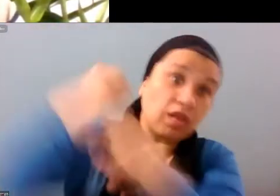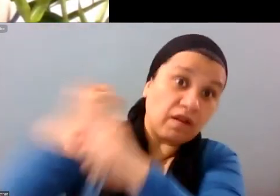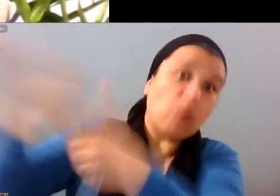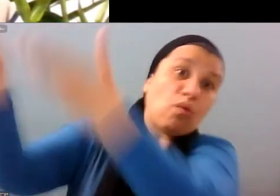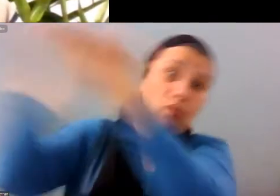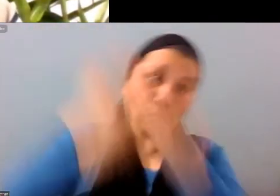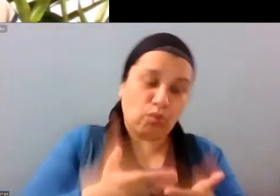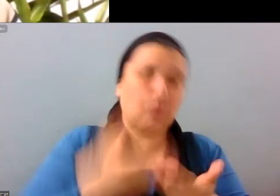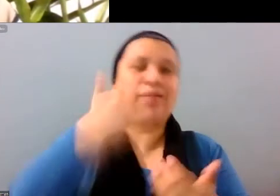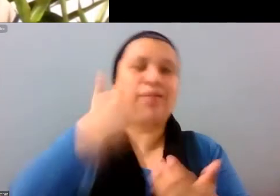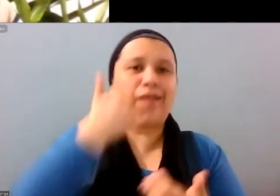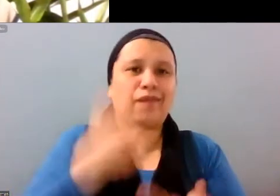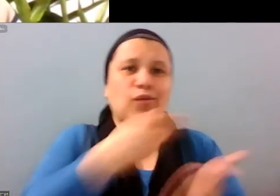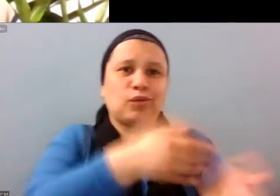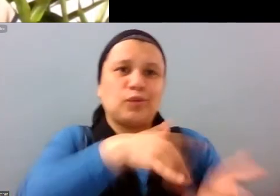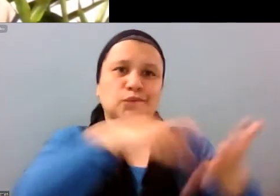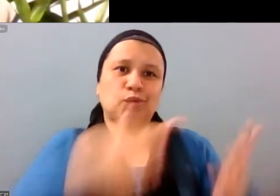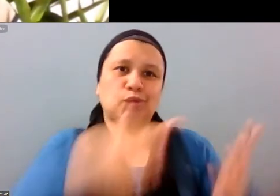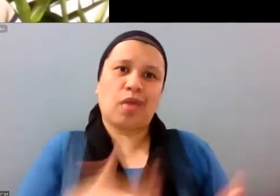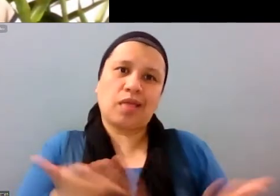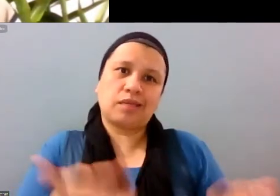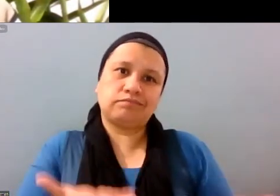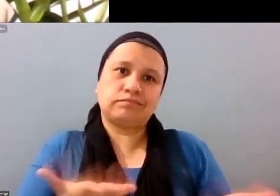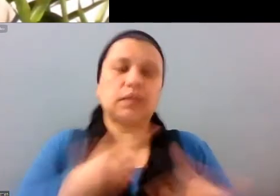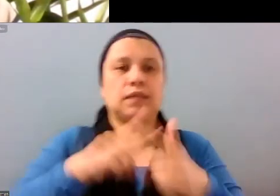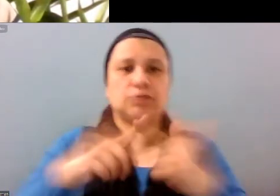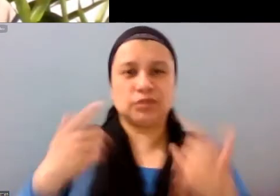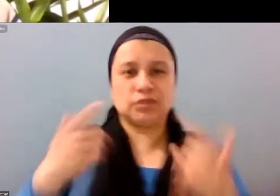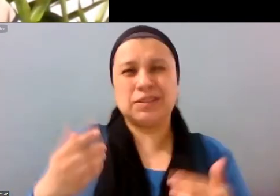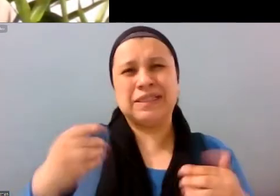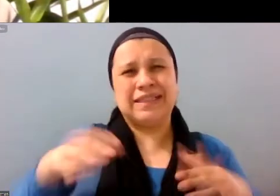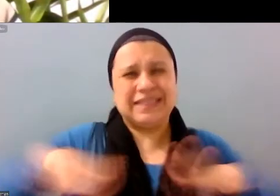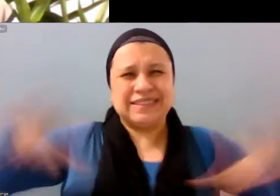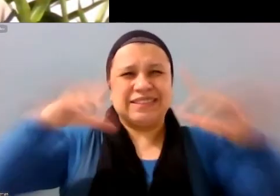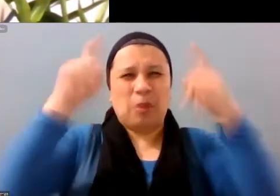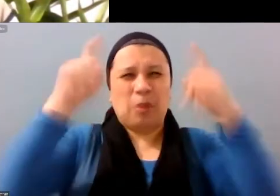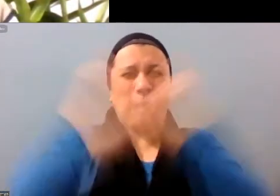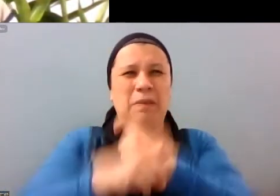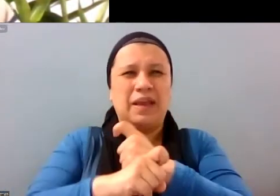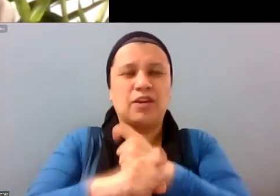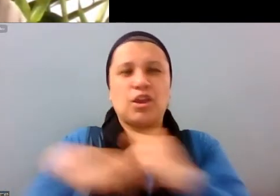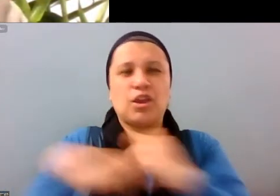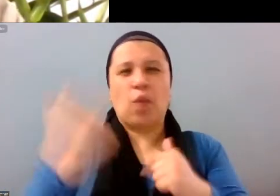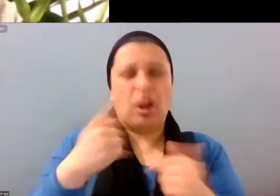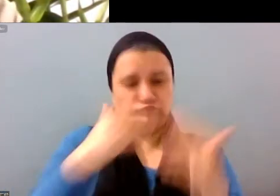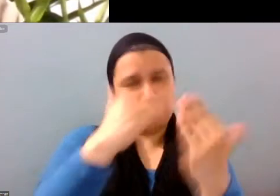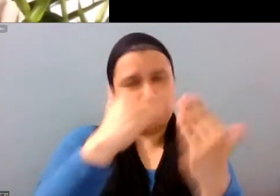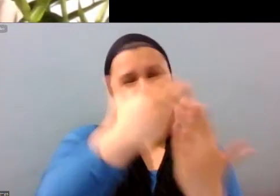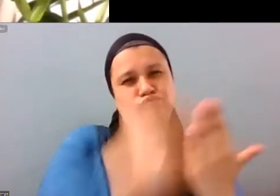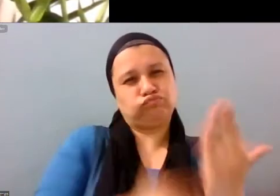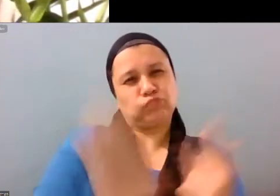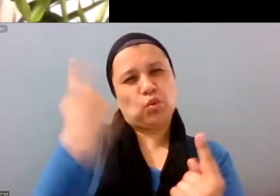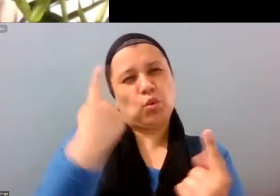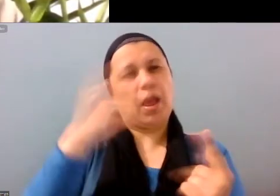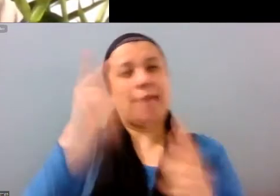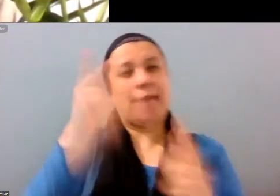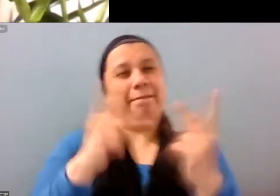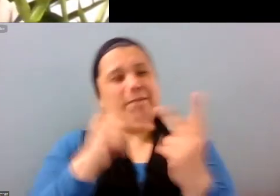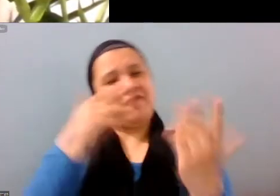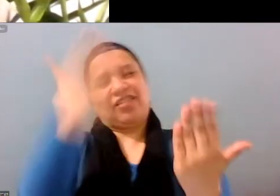así que los escenarios son bastante complejos no hay como una receta única que usted diga ok perfecto esta